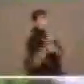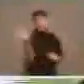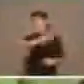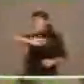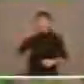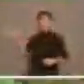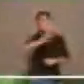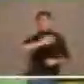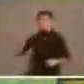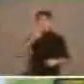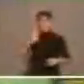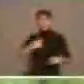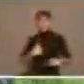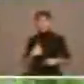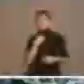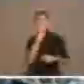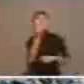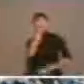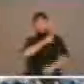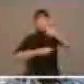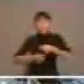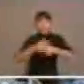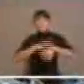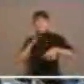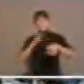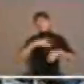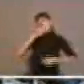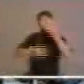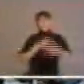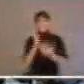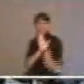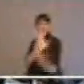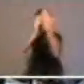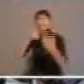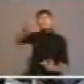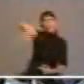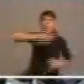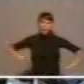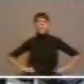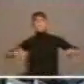No, yo no vendo mi voz para servir de decir a la cara que son unos golfos.